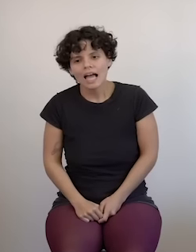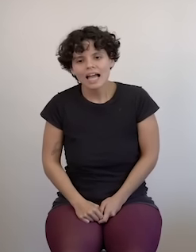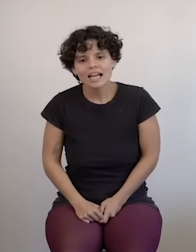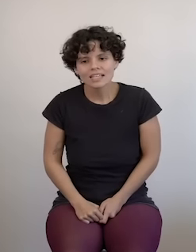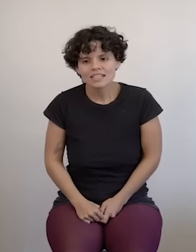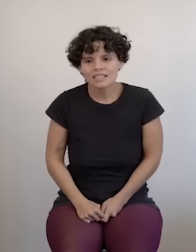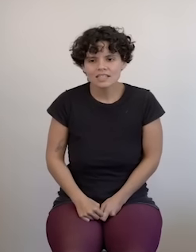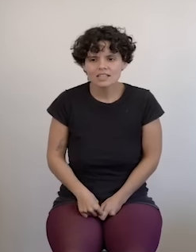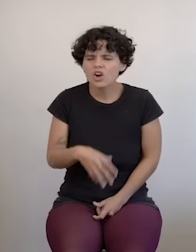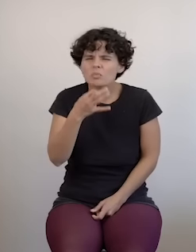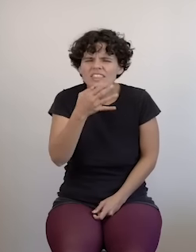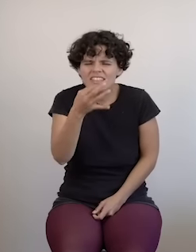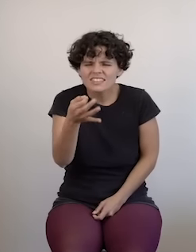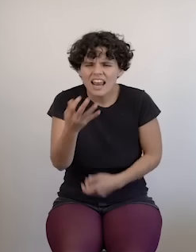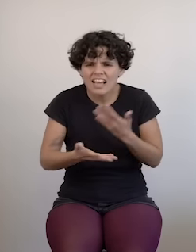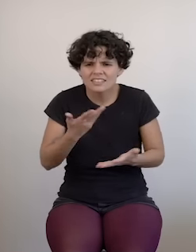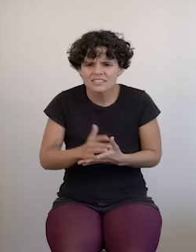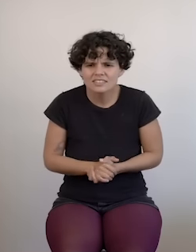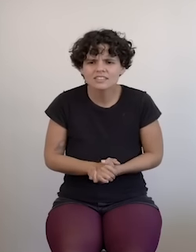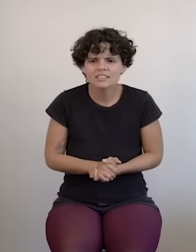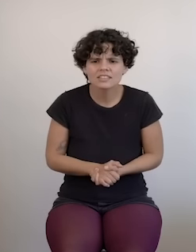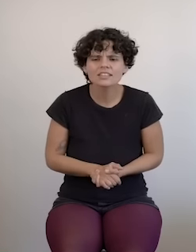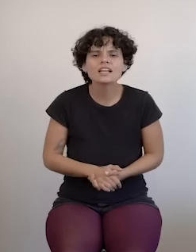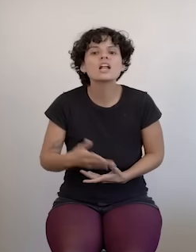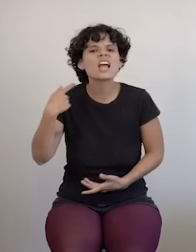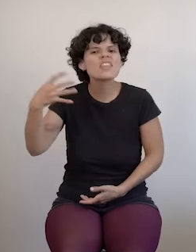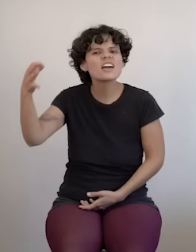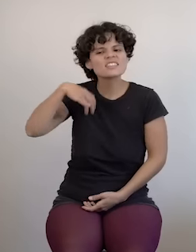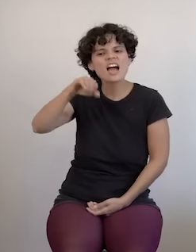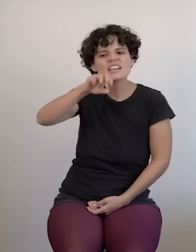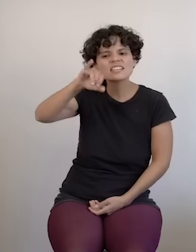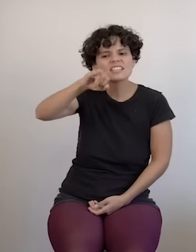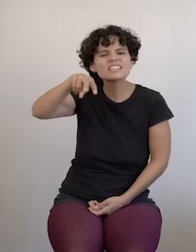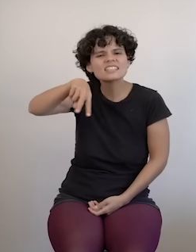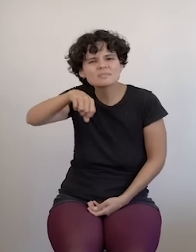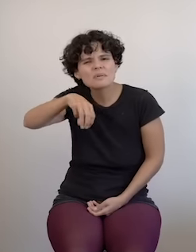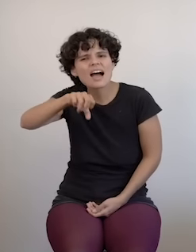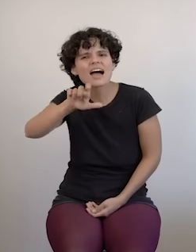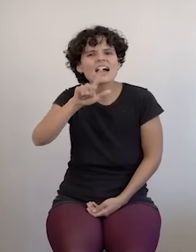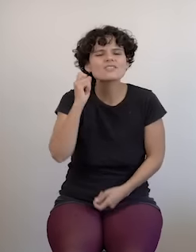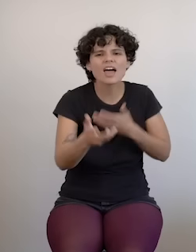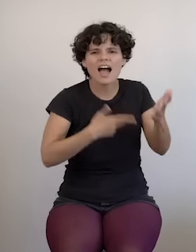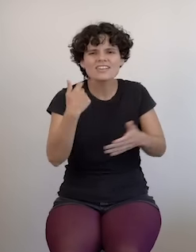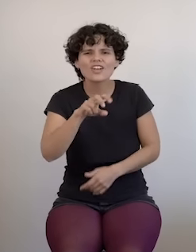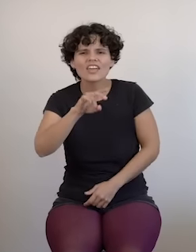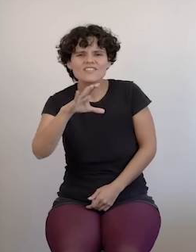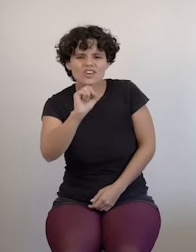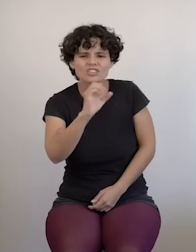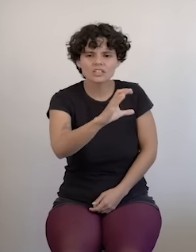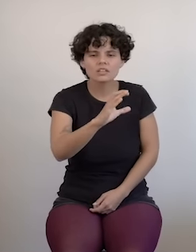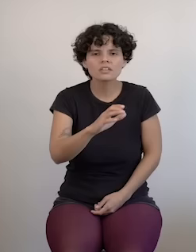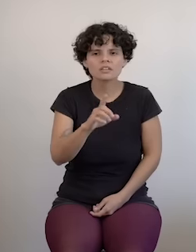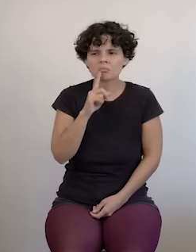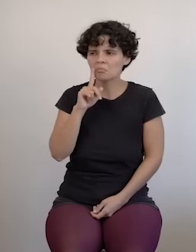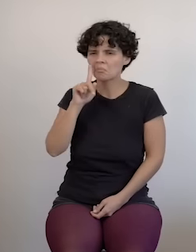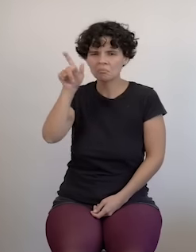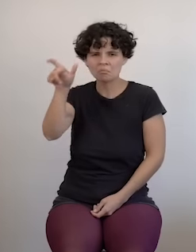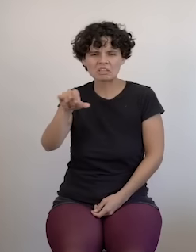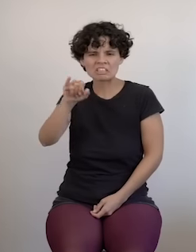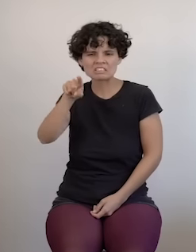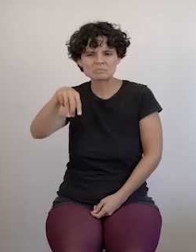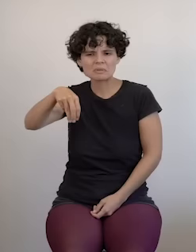Sí. ¿Cómo es la rima? Como decías el Ismael, pon un tema de Vico C. Sí, y yo